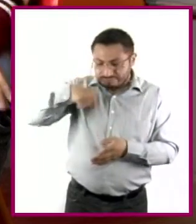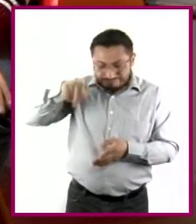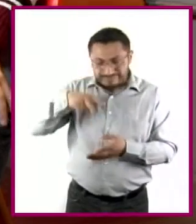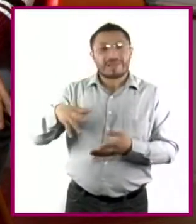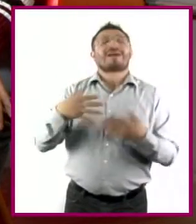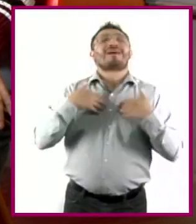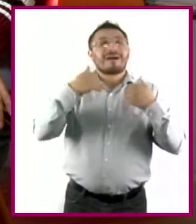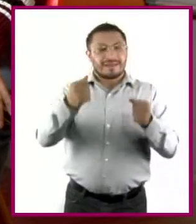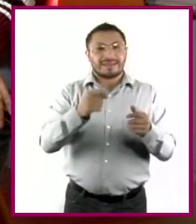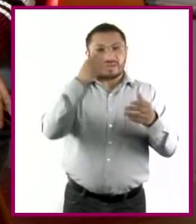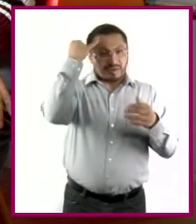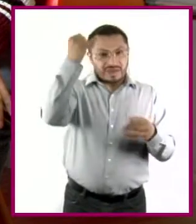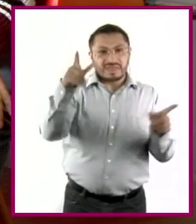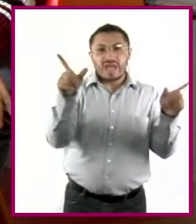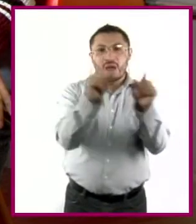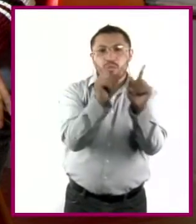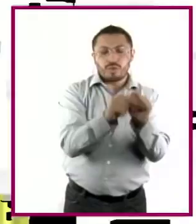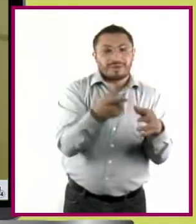simple.